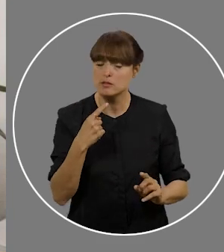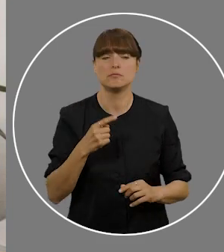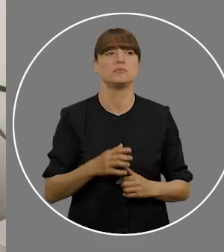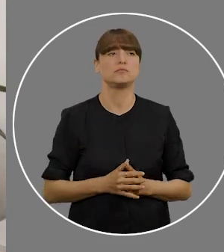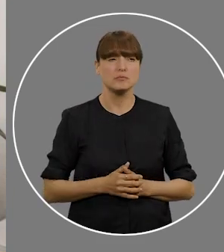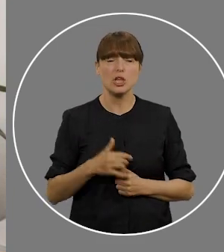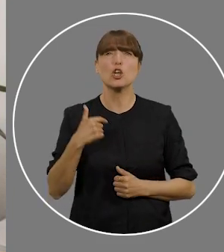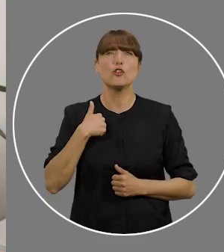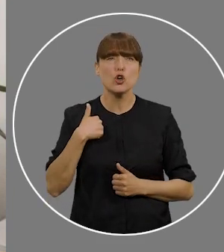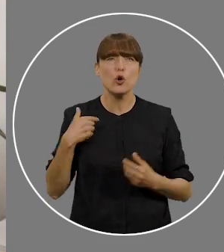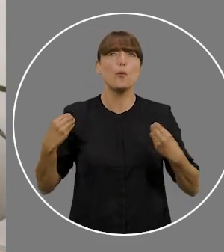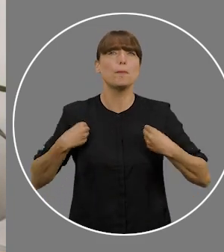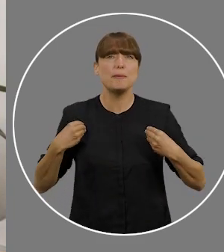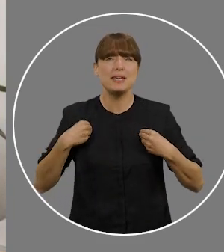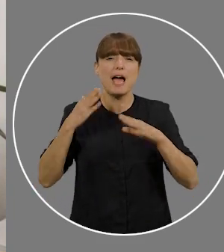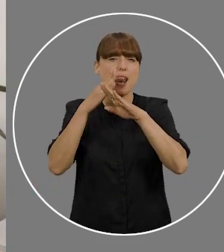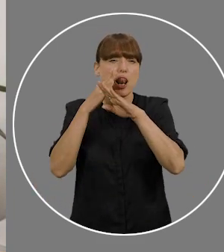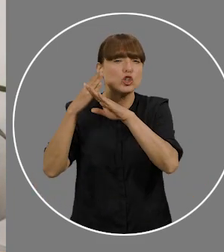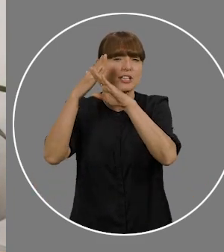yo estaba en los refugios,